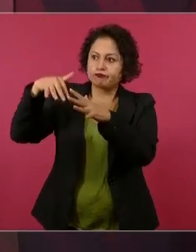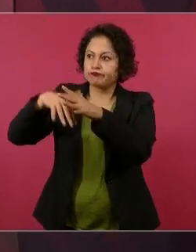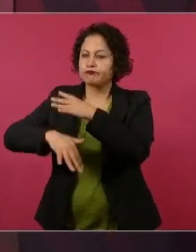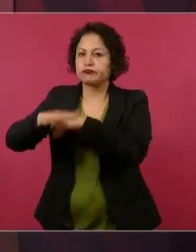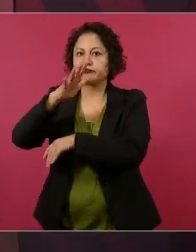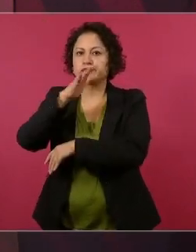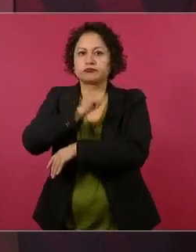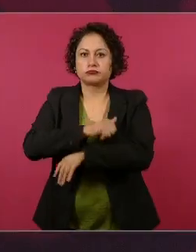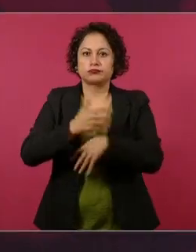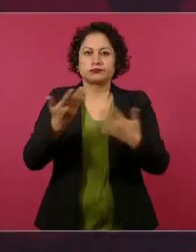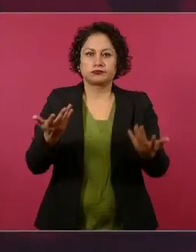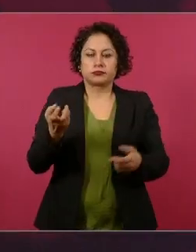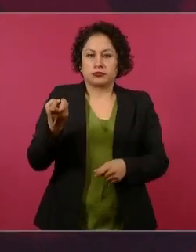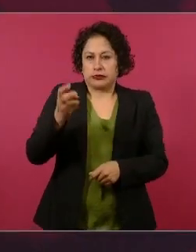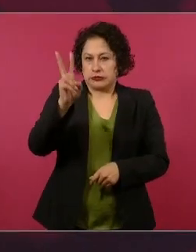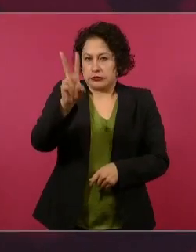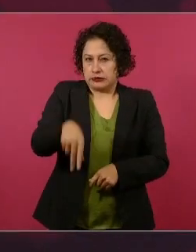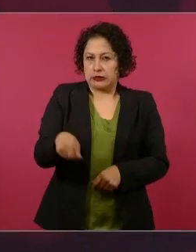Entonces no es un rancho,